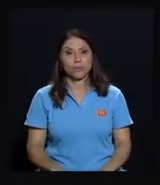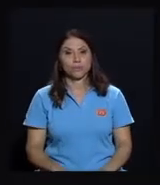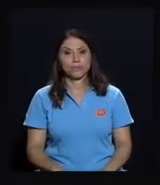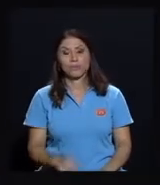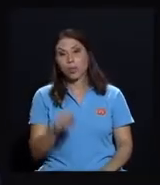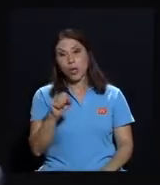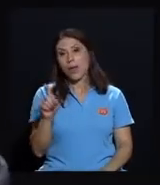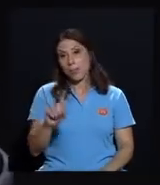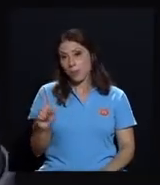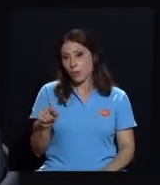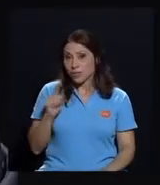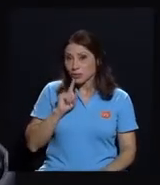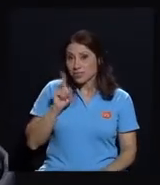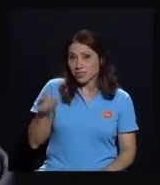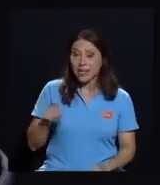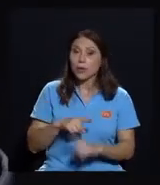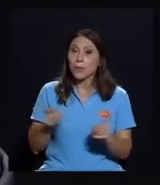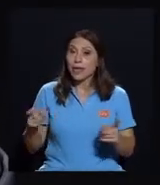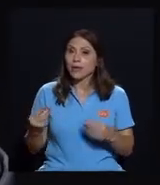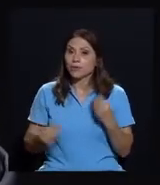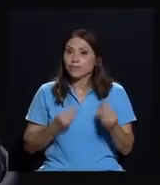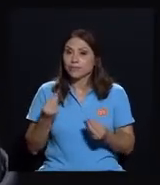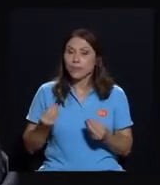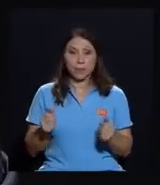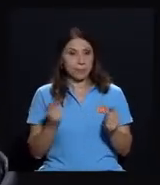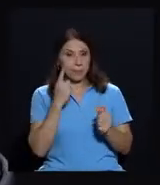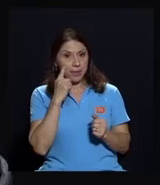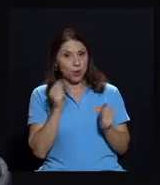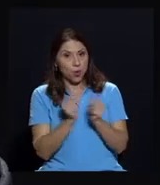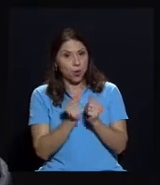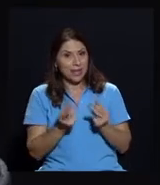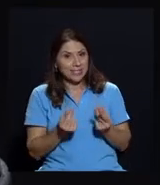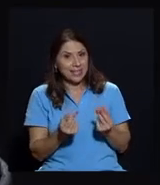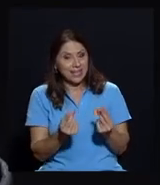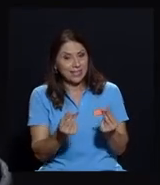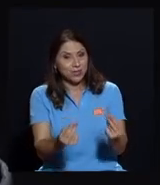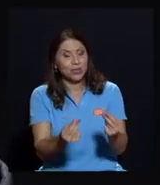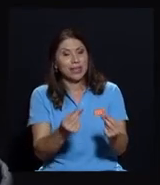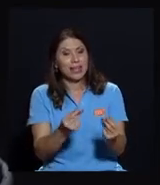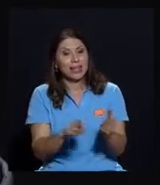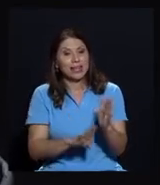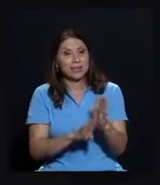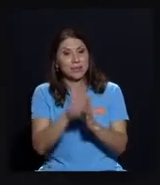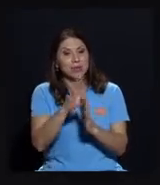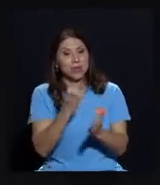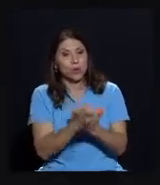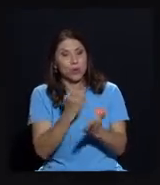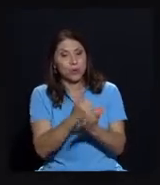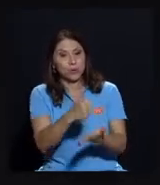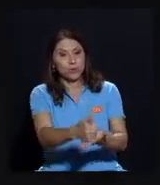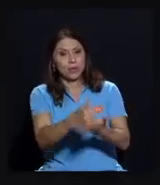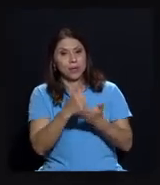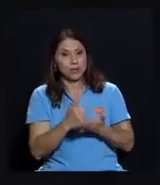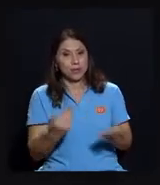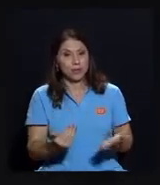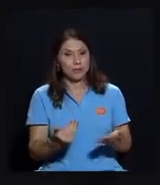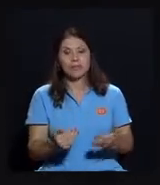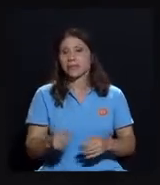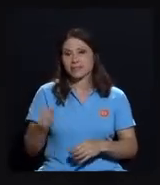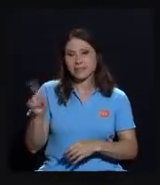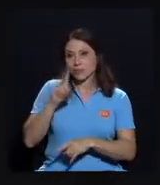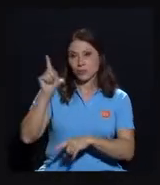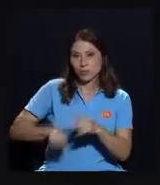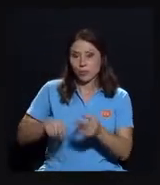es una ayuda una aceleración del crecimiento económico nos va a ayudar en la parte de esos problemas y